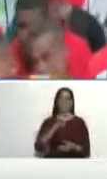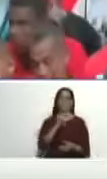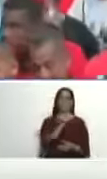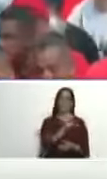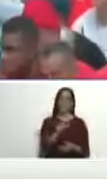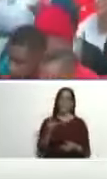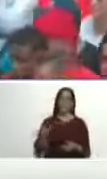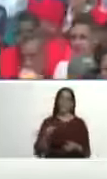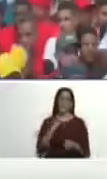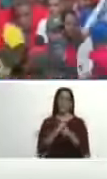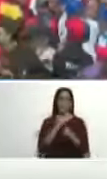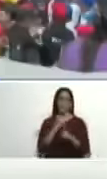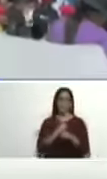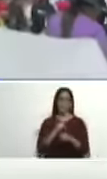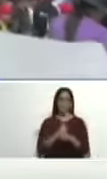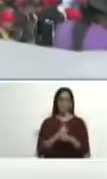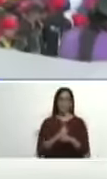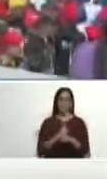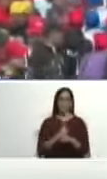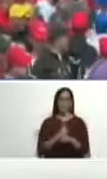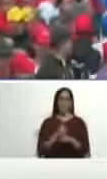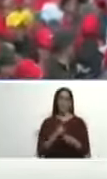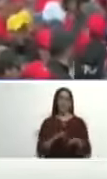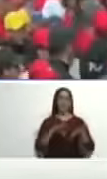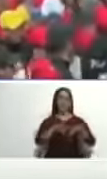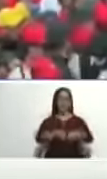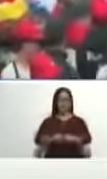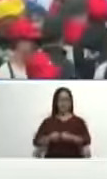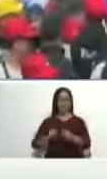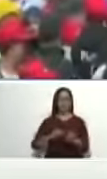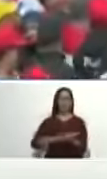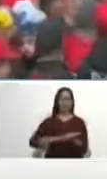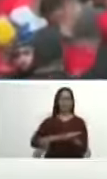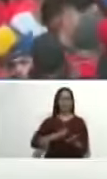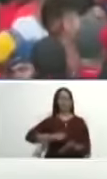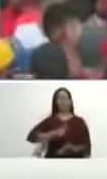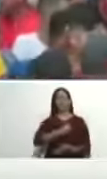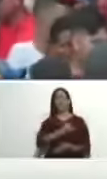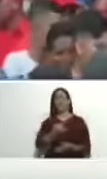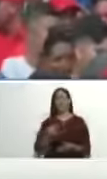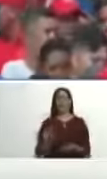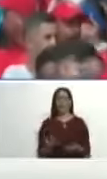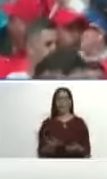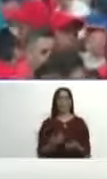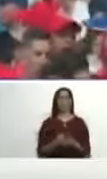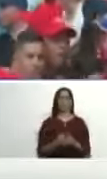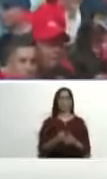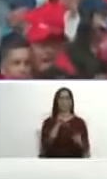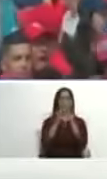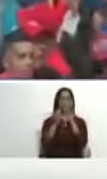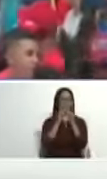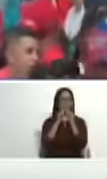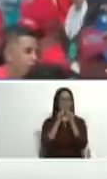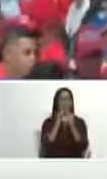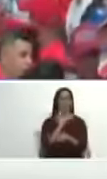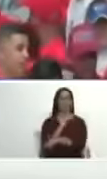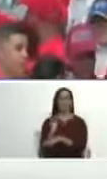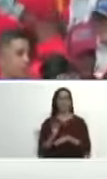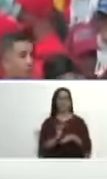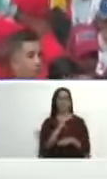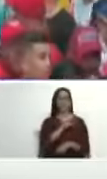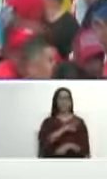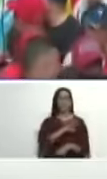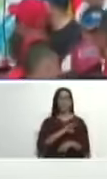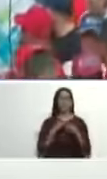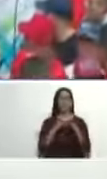sus trabajadores, bueno, ha abordado una cantidad de anuncios para la protección social de todos